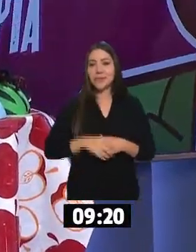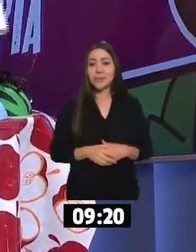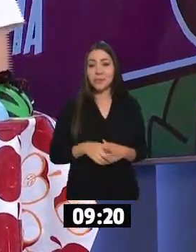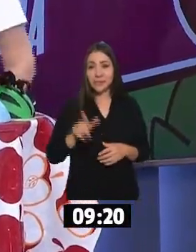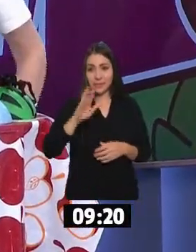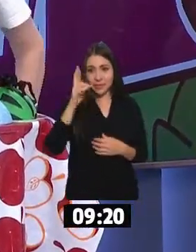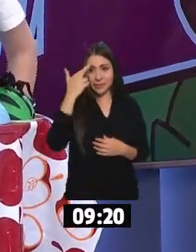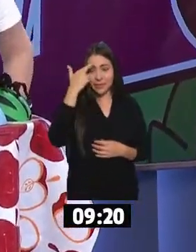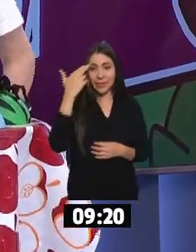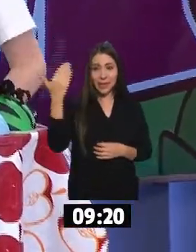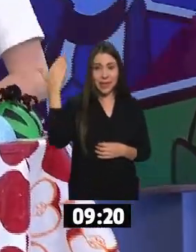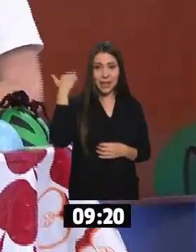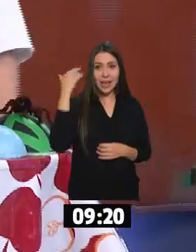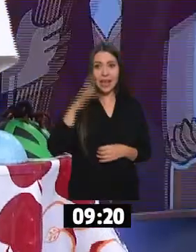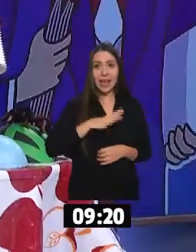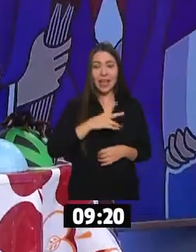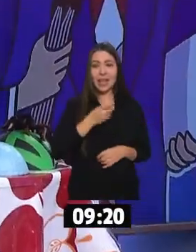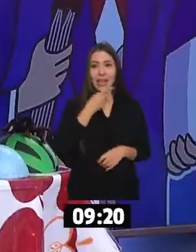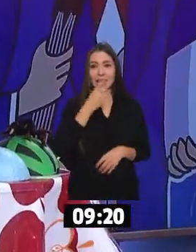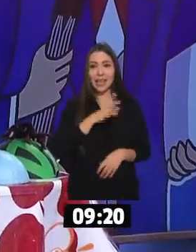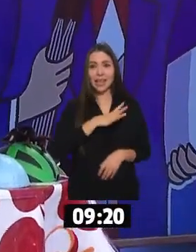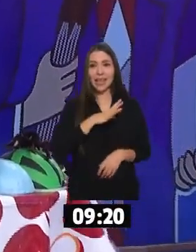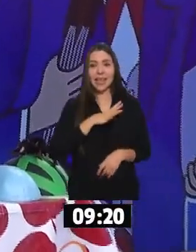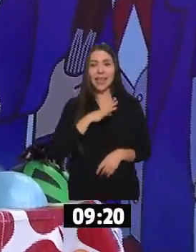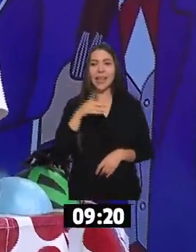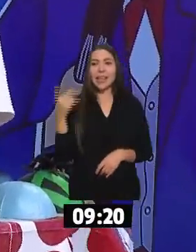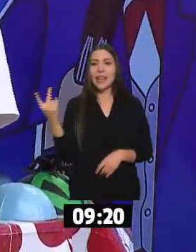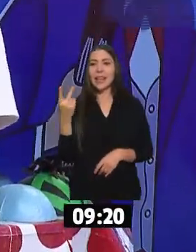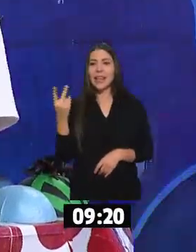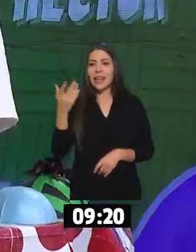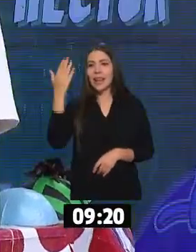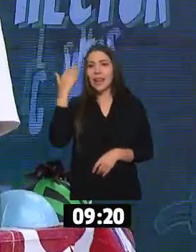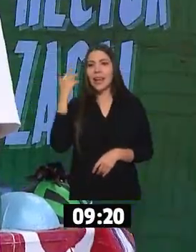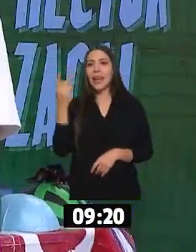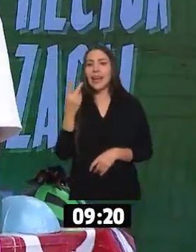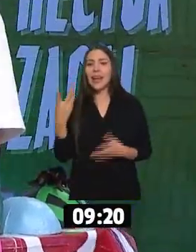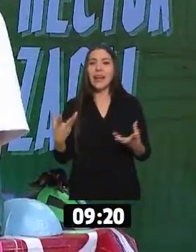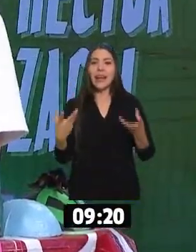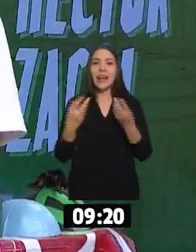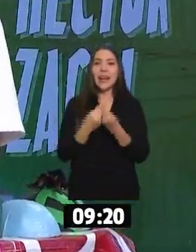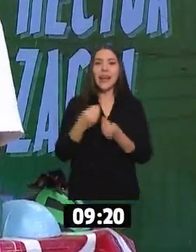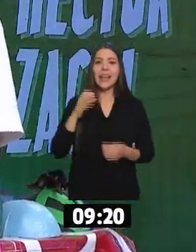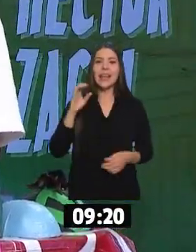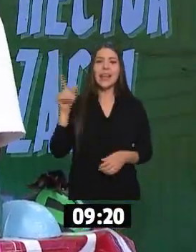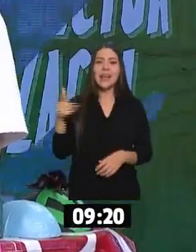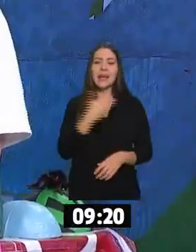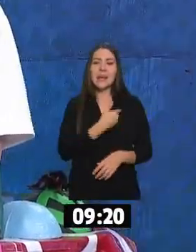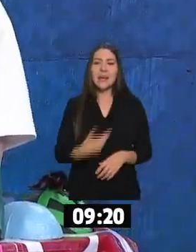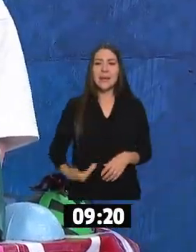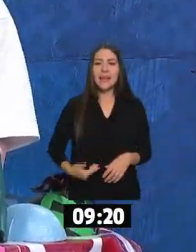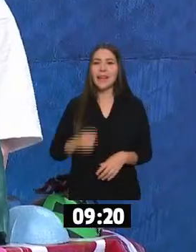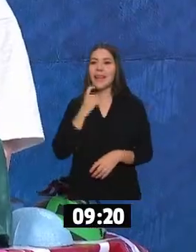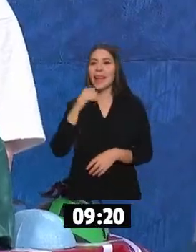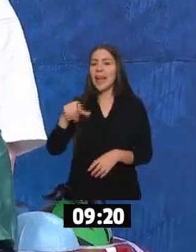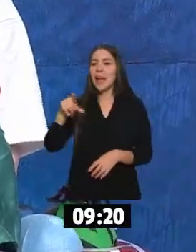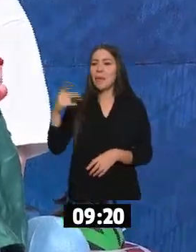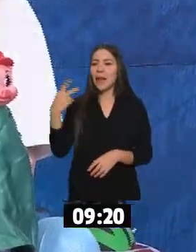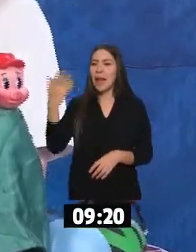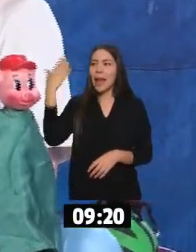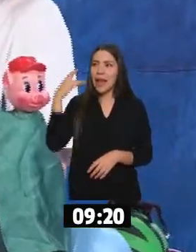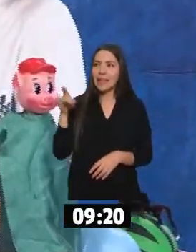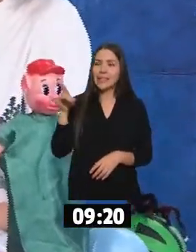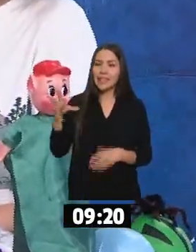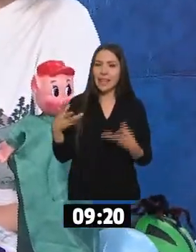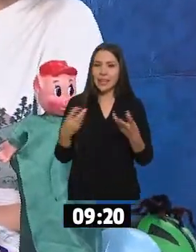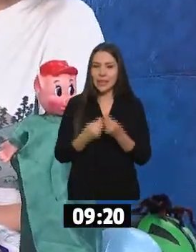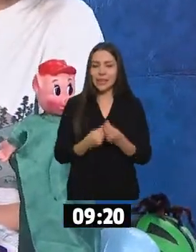que veres Sí, con mi cabecita de algodón? Sí, dijo que había estado. Y que hasta guardó el... Mire,